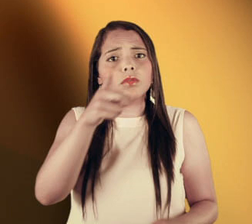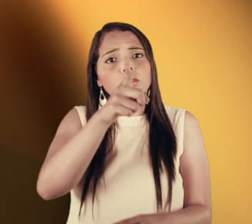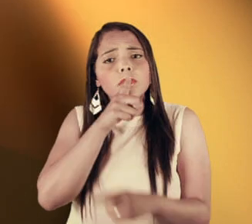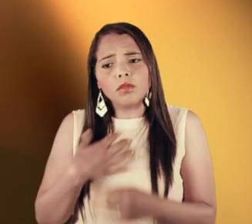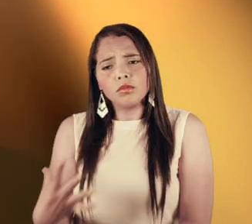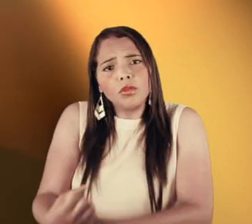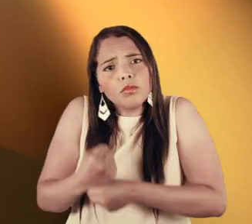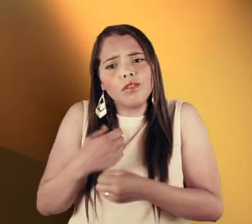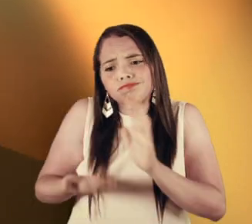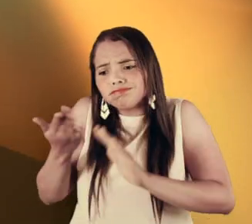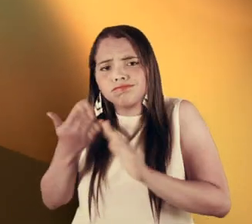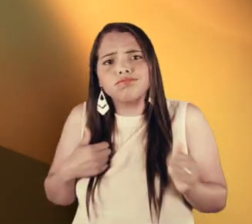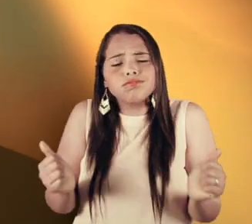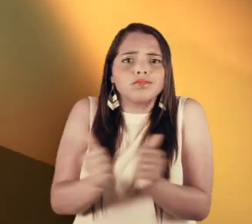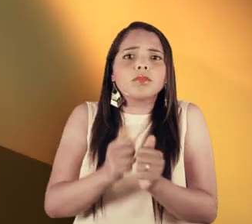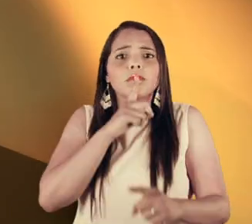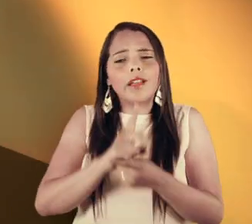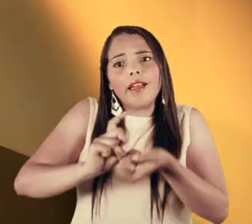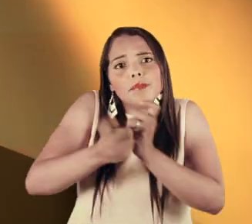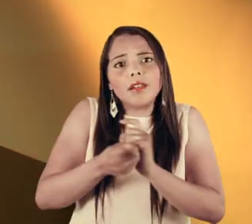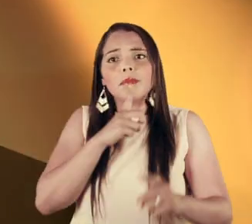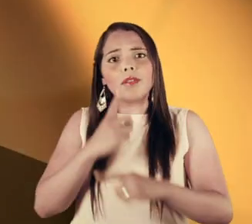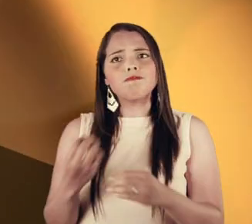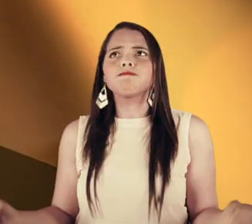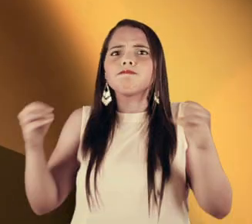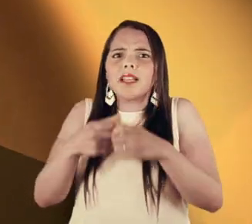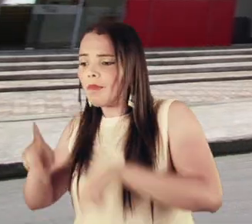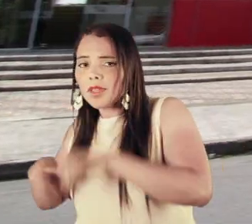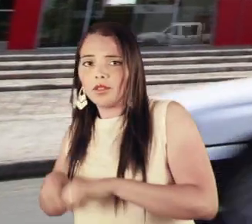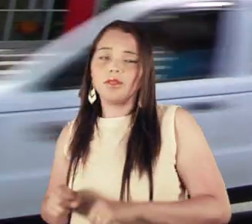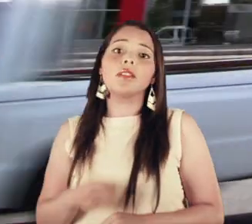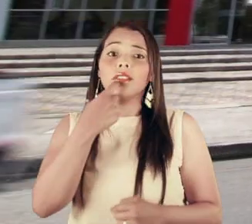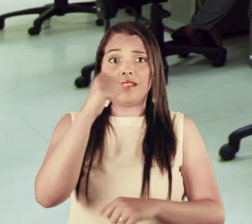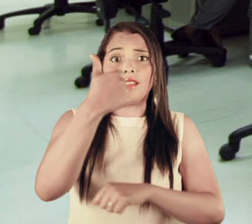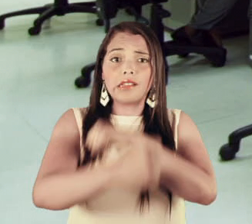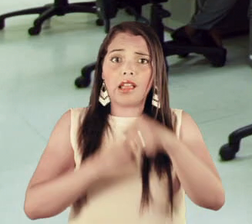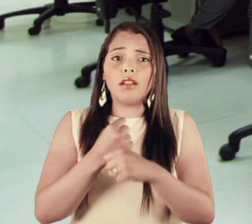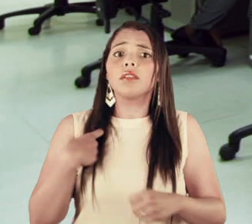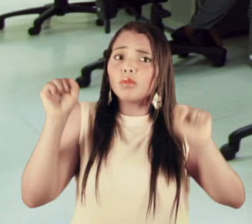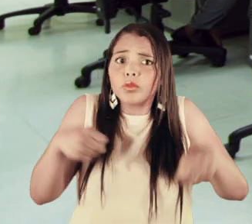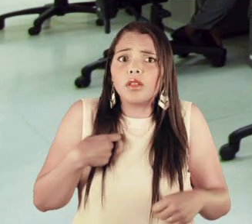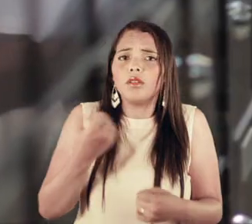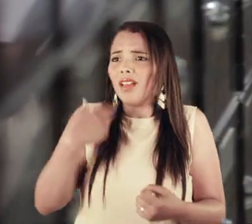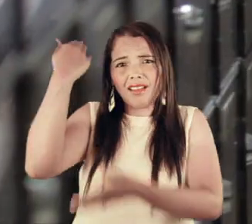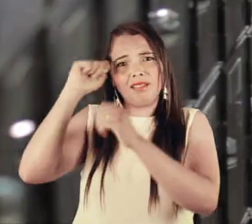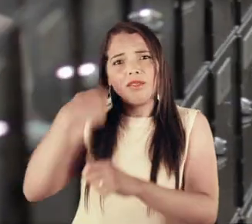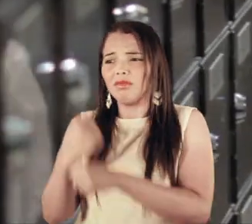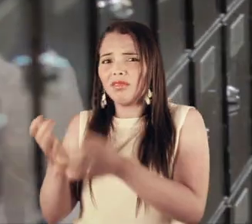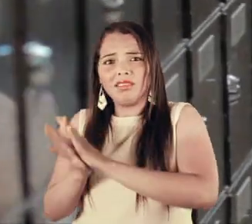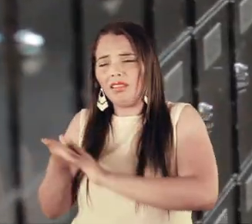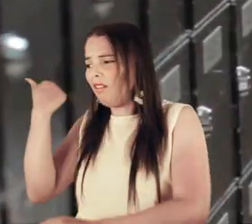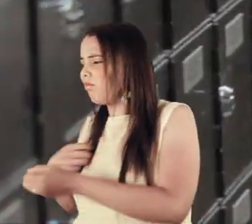es tomar lo que ya construimos juntos y convertirlo en algo aún más grande. En 10 años logramos recuperar del abandono a